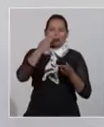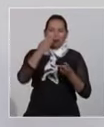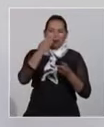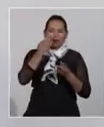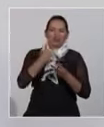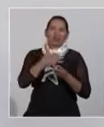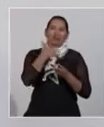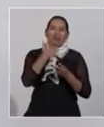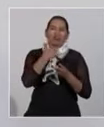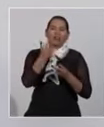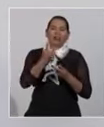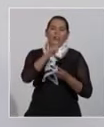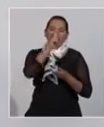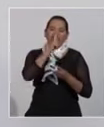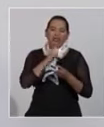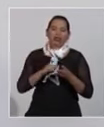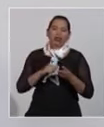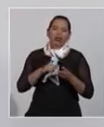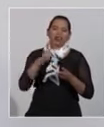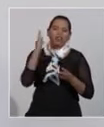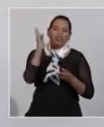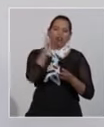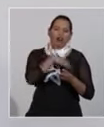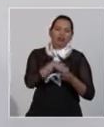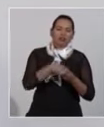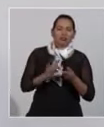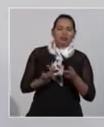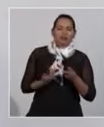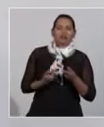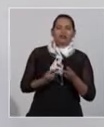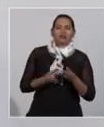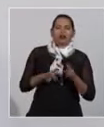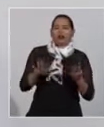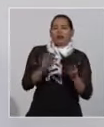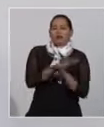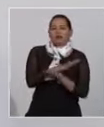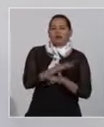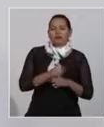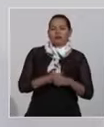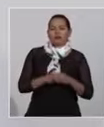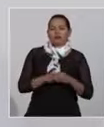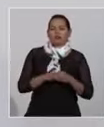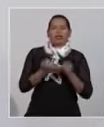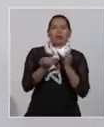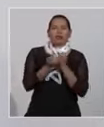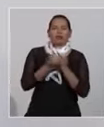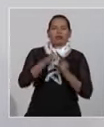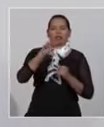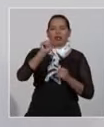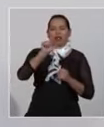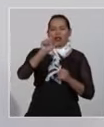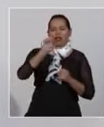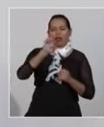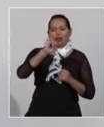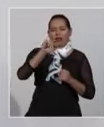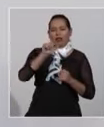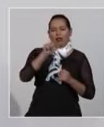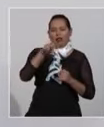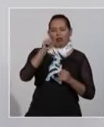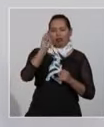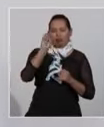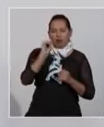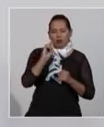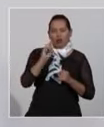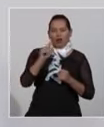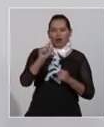una falsa promesa de cambio con candidatos de desecho, como Alejandro Armenta, que fue secretario de Desarrollo con Mario Marín y